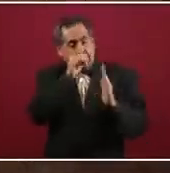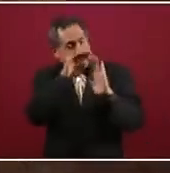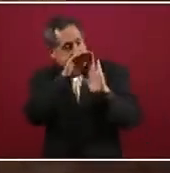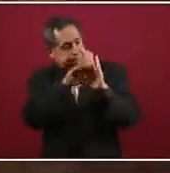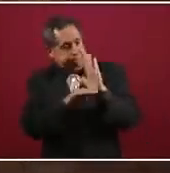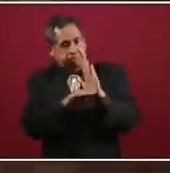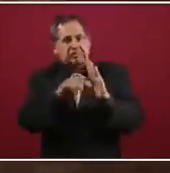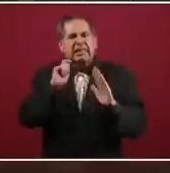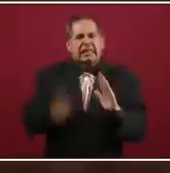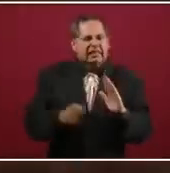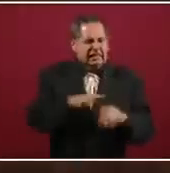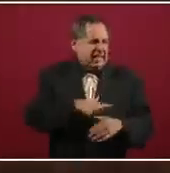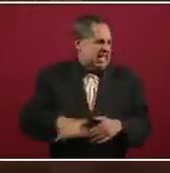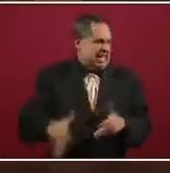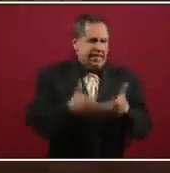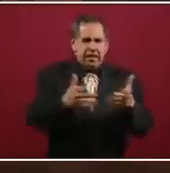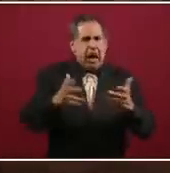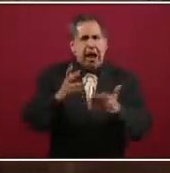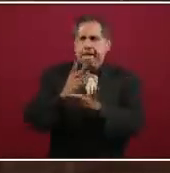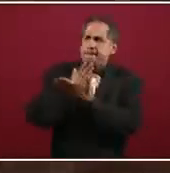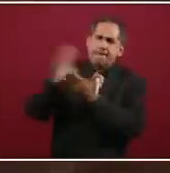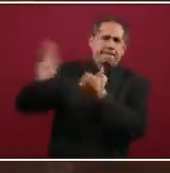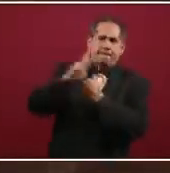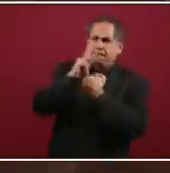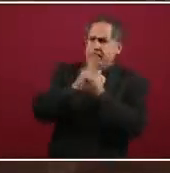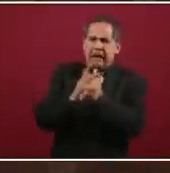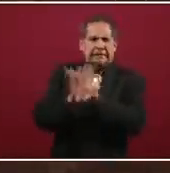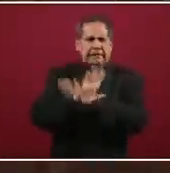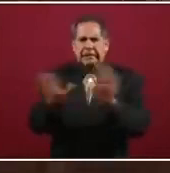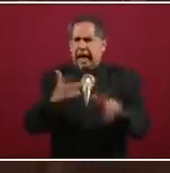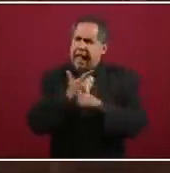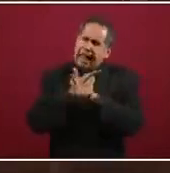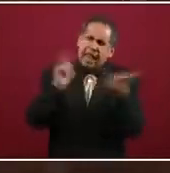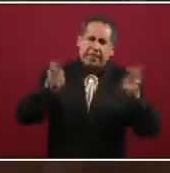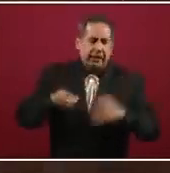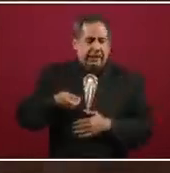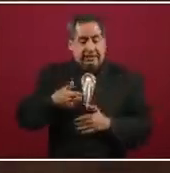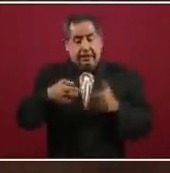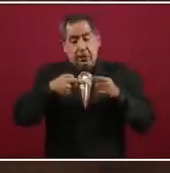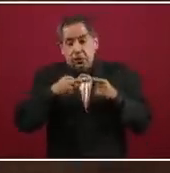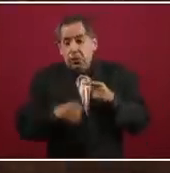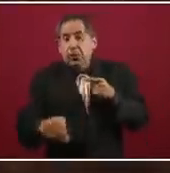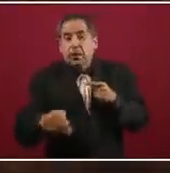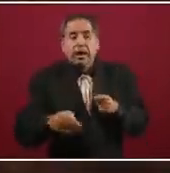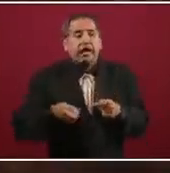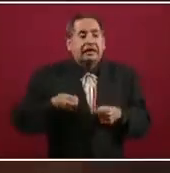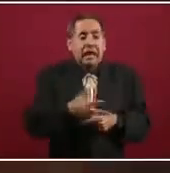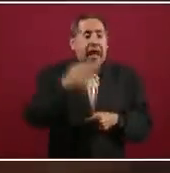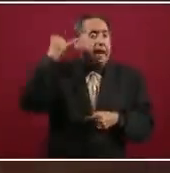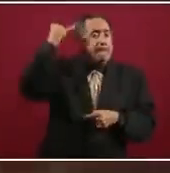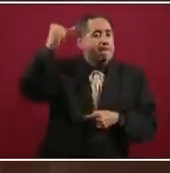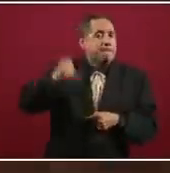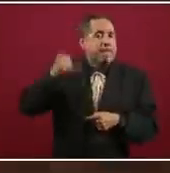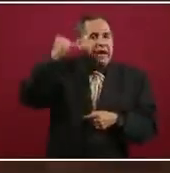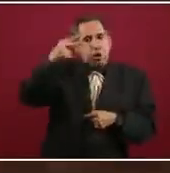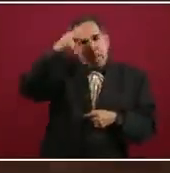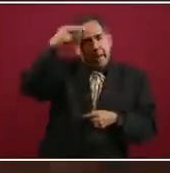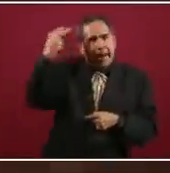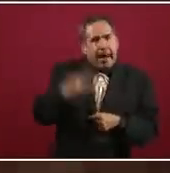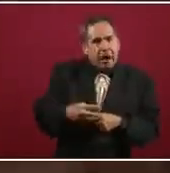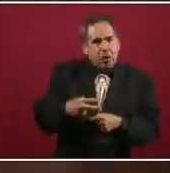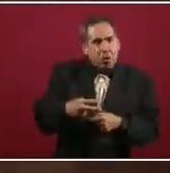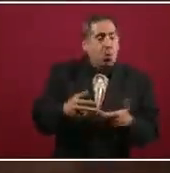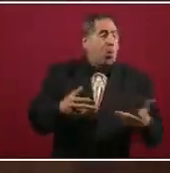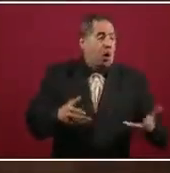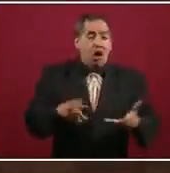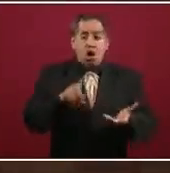América se reconocerá por nación soberana e independiente y se la llamará en lo sucesivo Imperio Mexicano. Asimismo, el gobierno